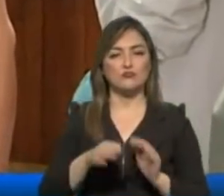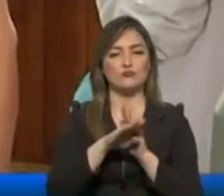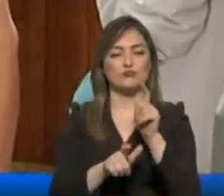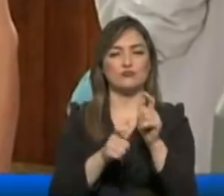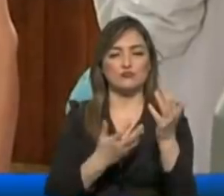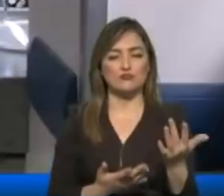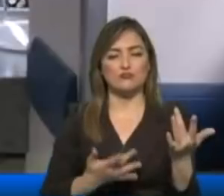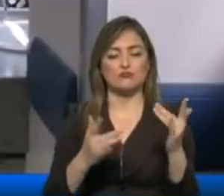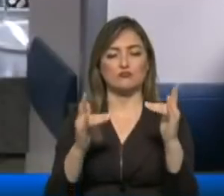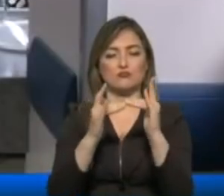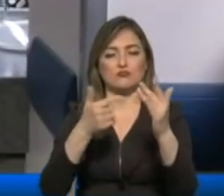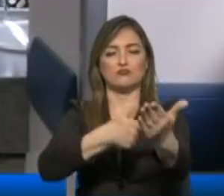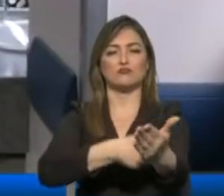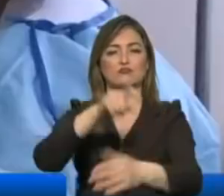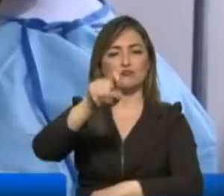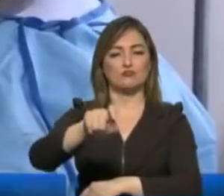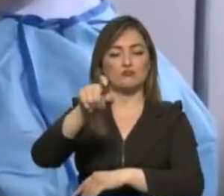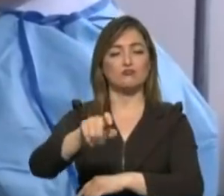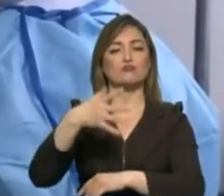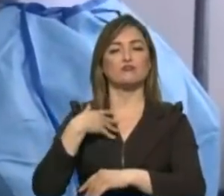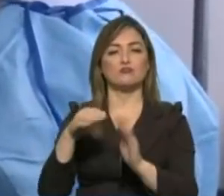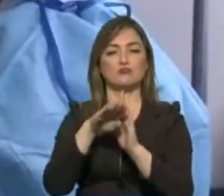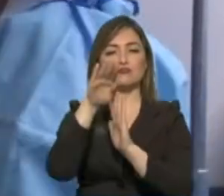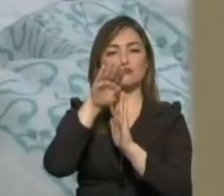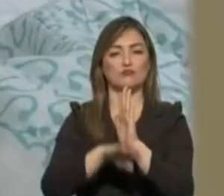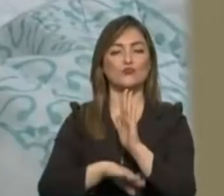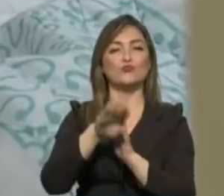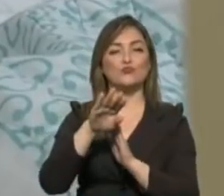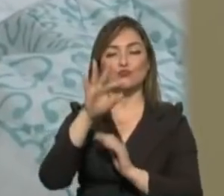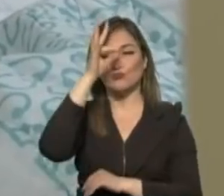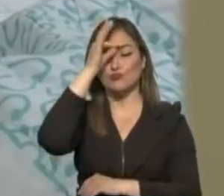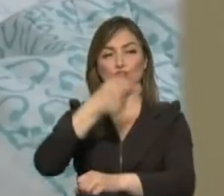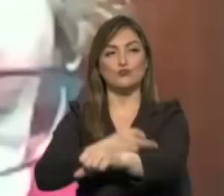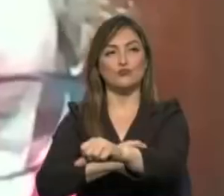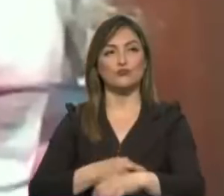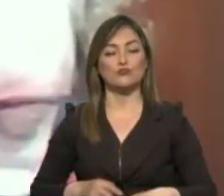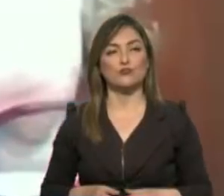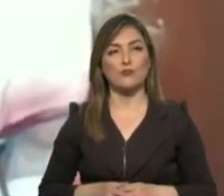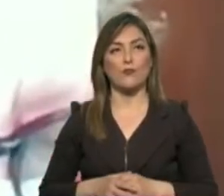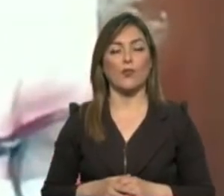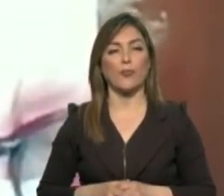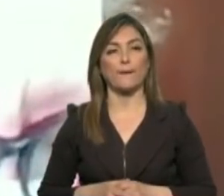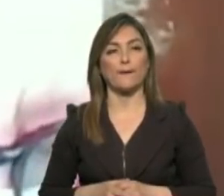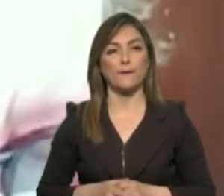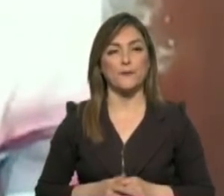lista de espera de personas que necesitan cama para cuidados intensivos y hospitalización. Para camas UCI,